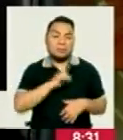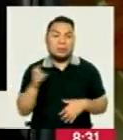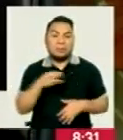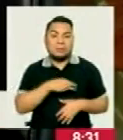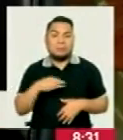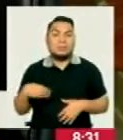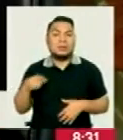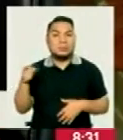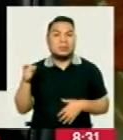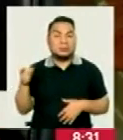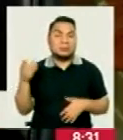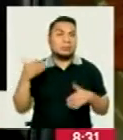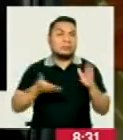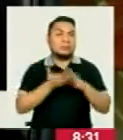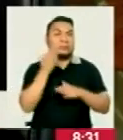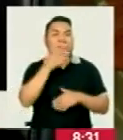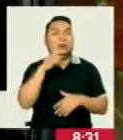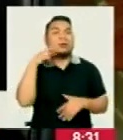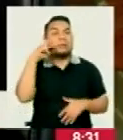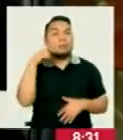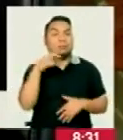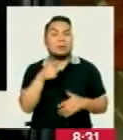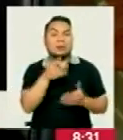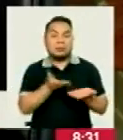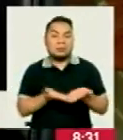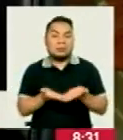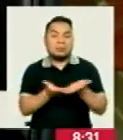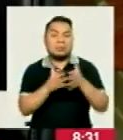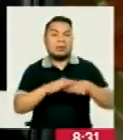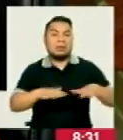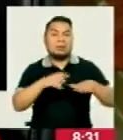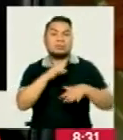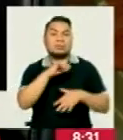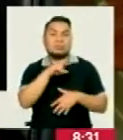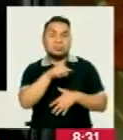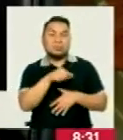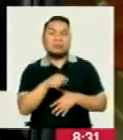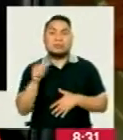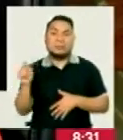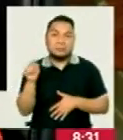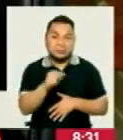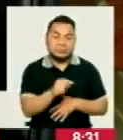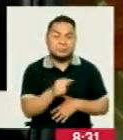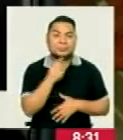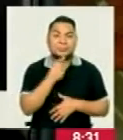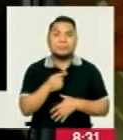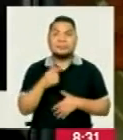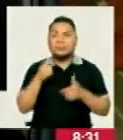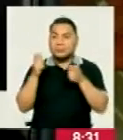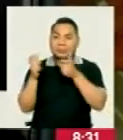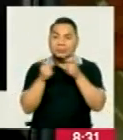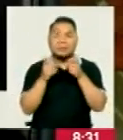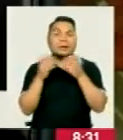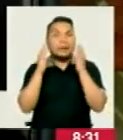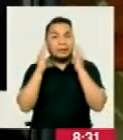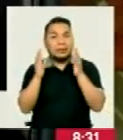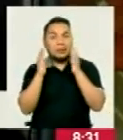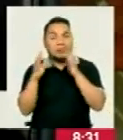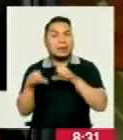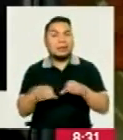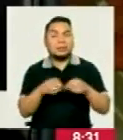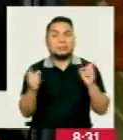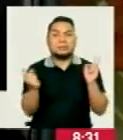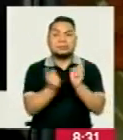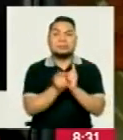en Puno, en la isla flotante Capilosuros, uh-huh. Ella ahí no solamente supervisó las atenciones que se